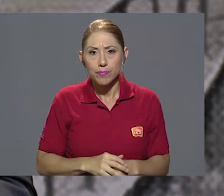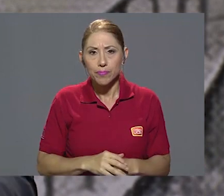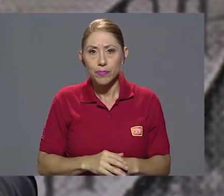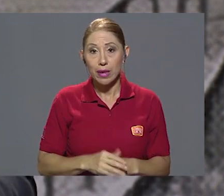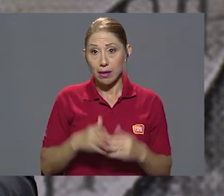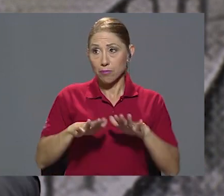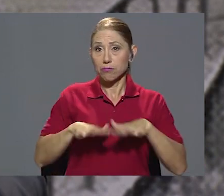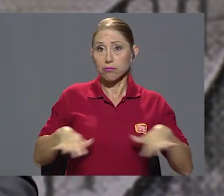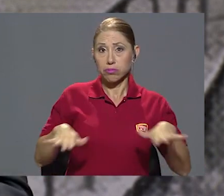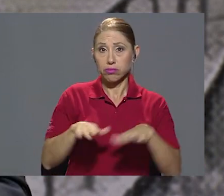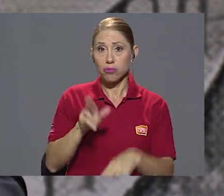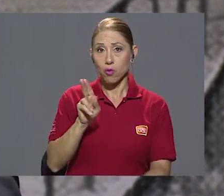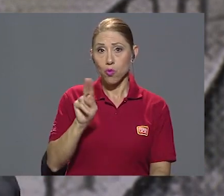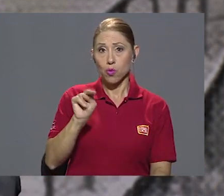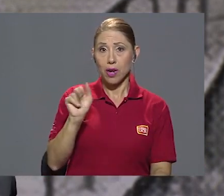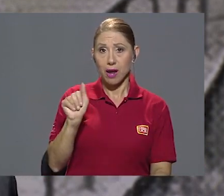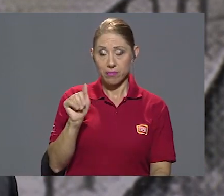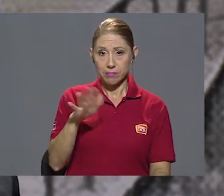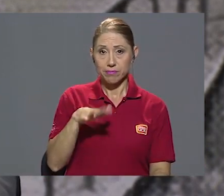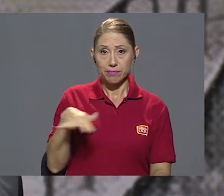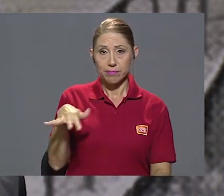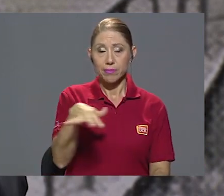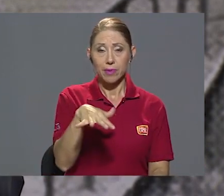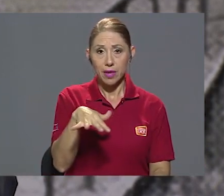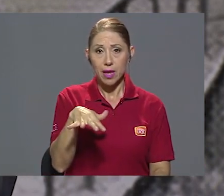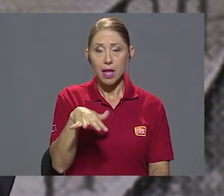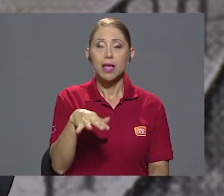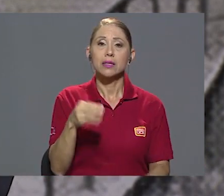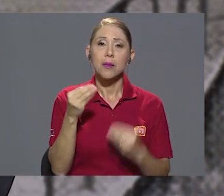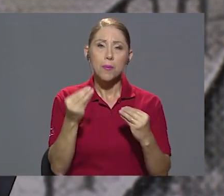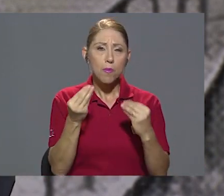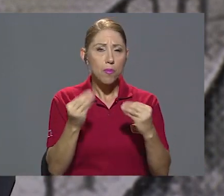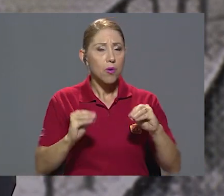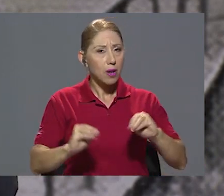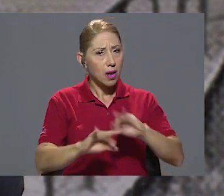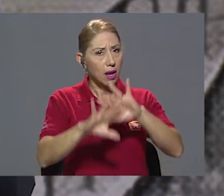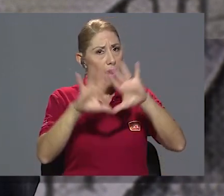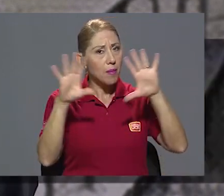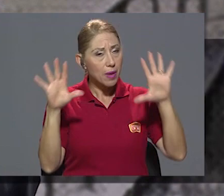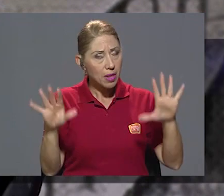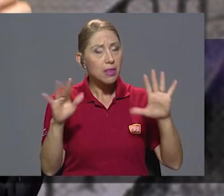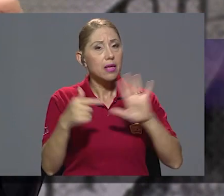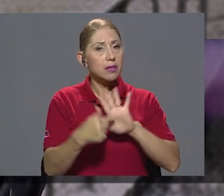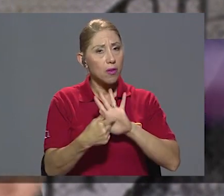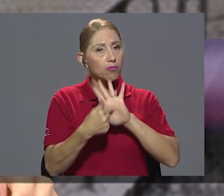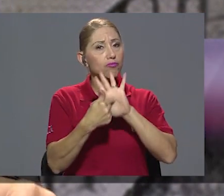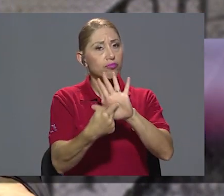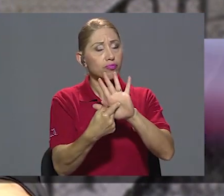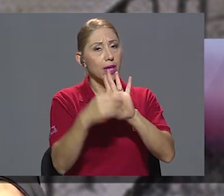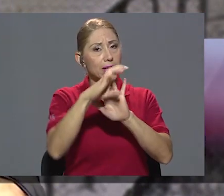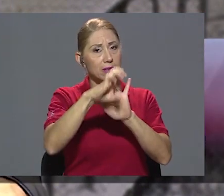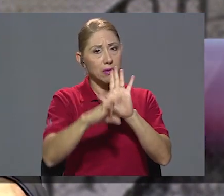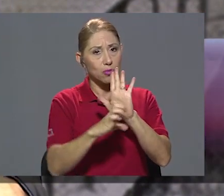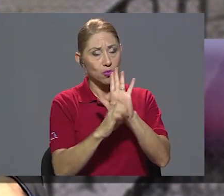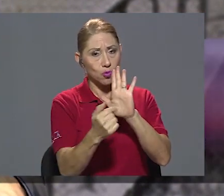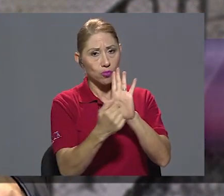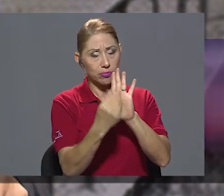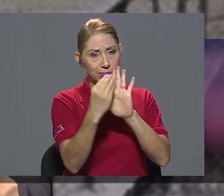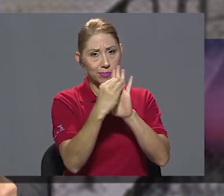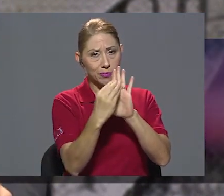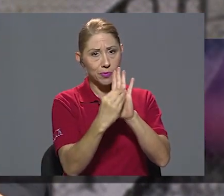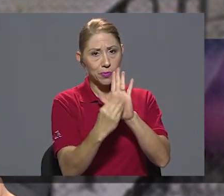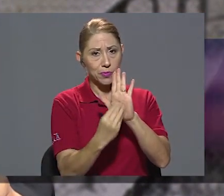en términos para cerrar esta idea, está muy claramente recogida en nuestro estatuto